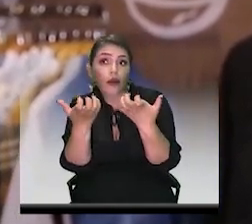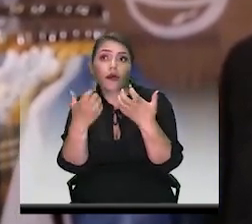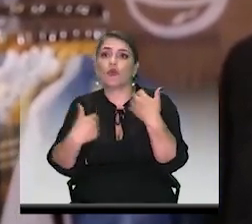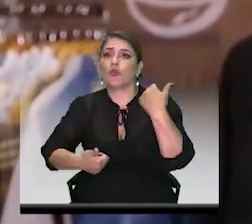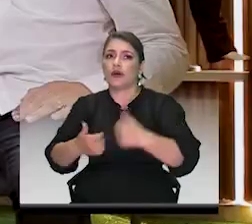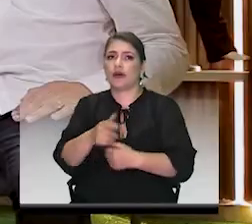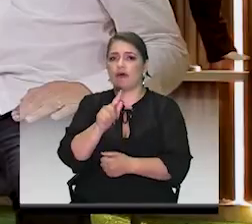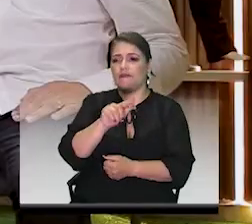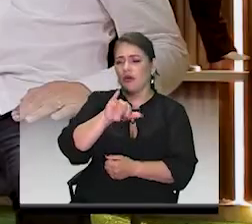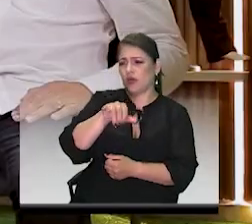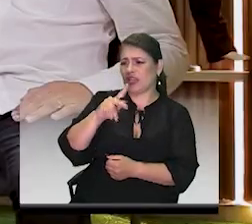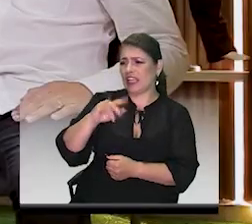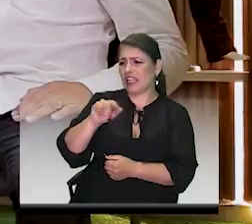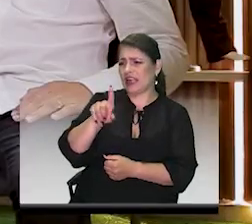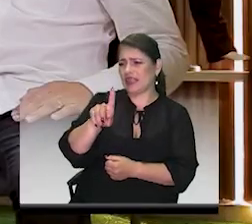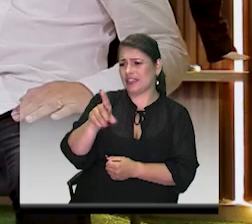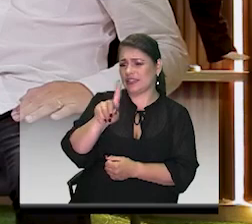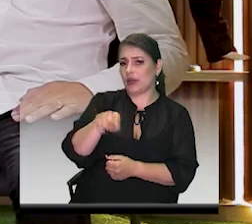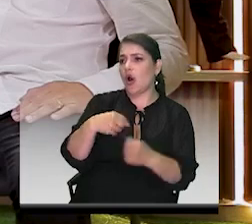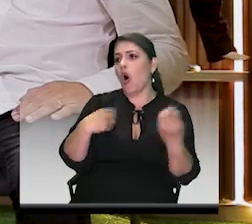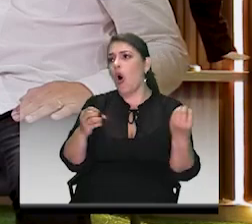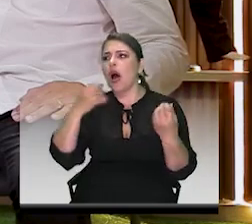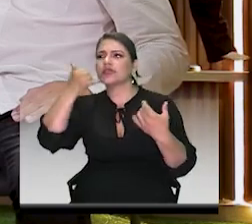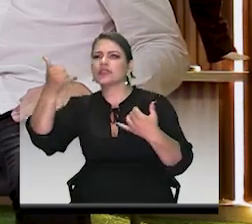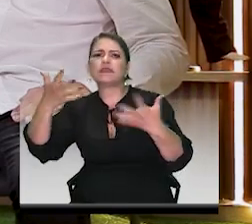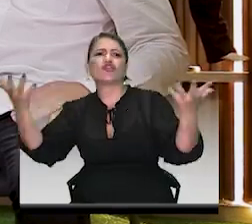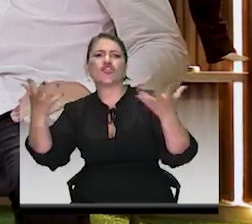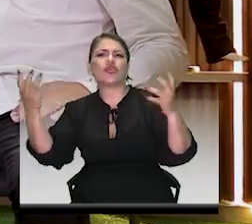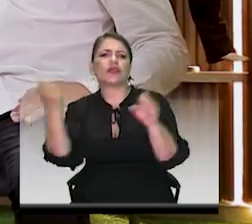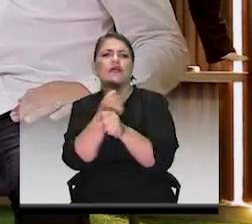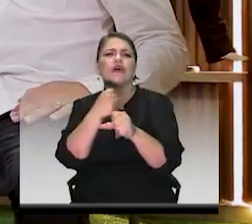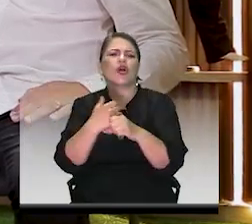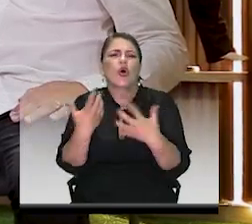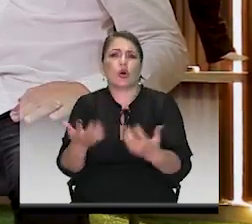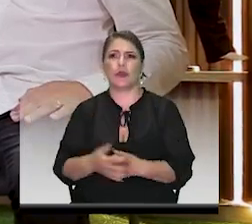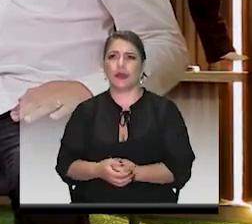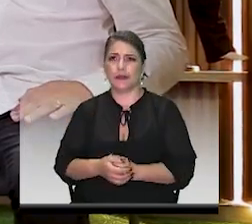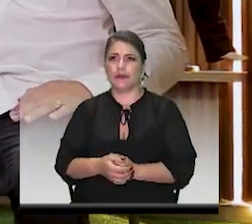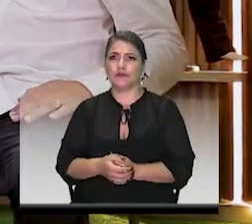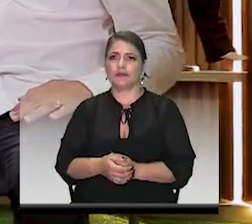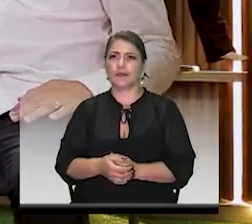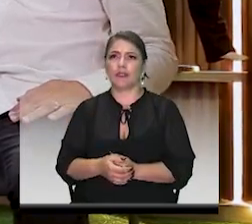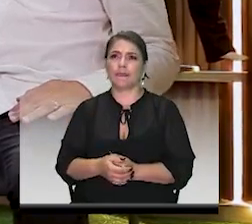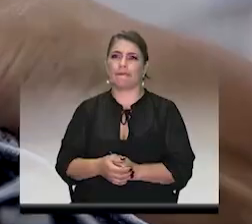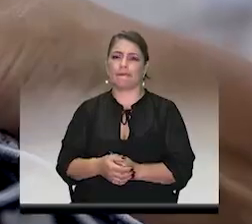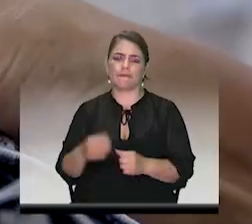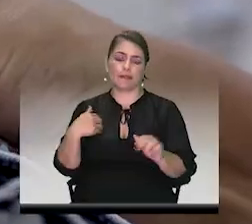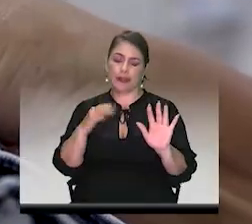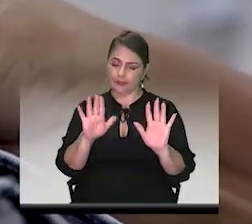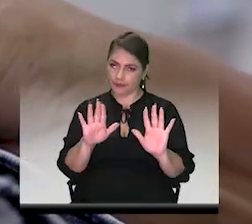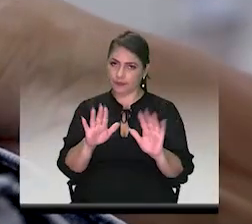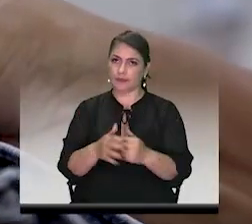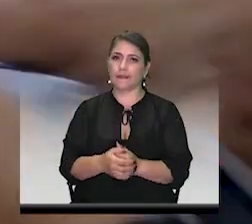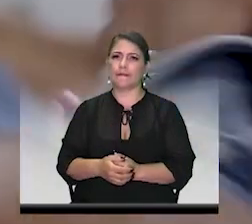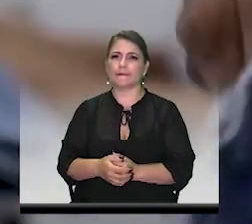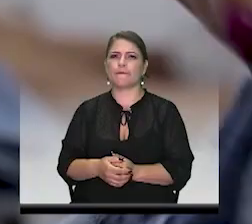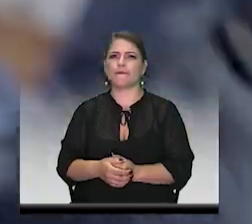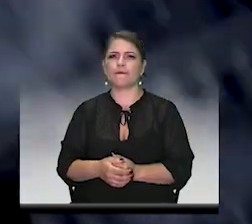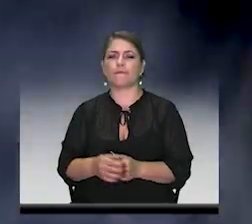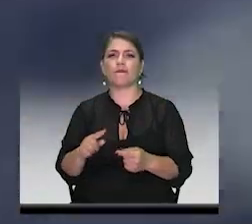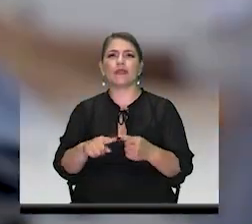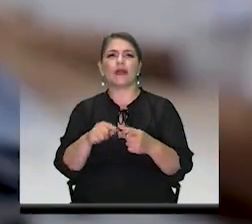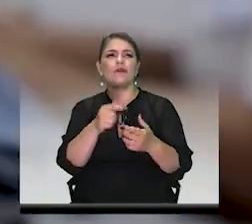Kids o a cualquiera de estas empresas para trabajar articulados esa mano de obra? Básicamente nos enfocamos mucho en ayudar a los